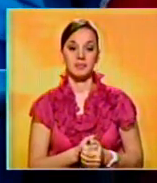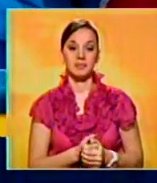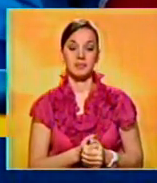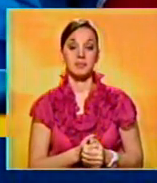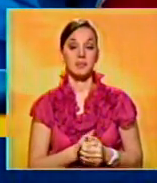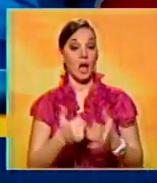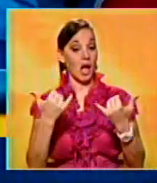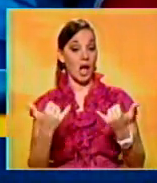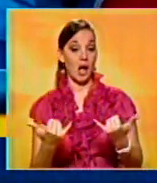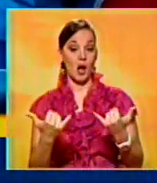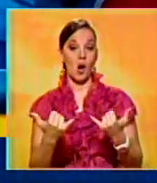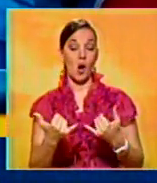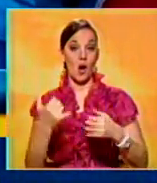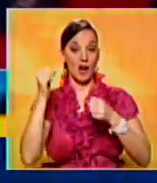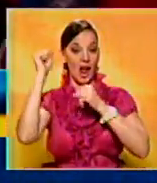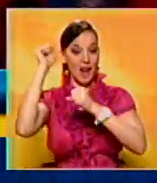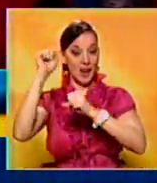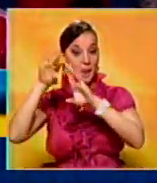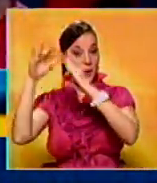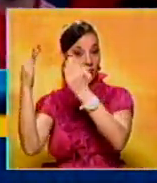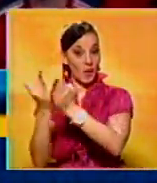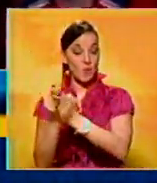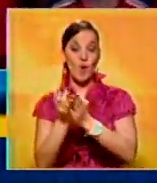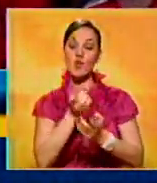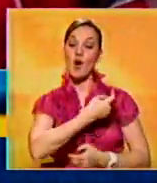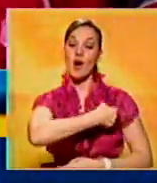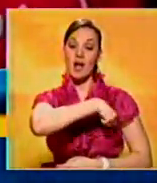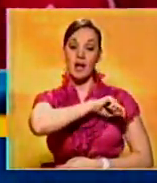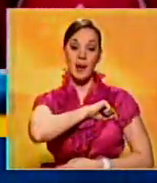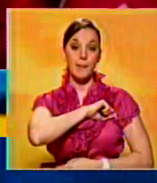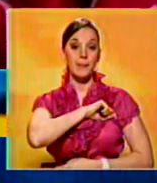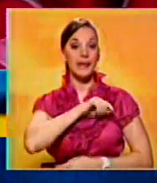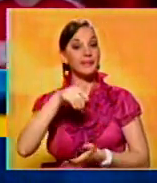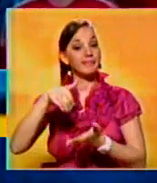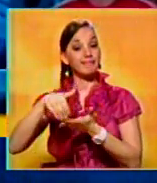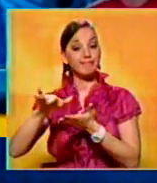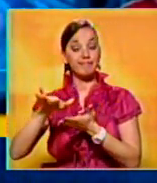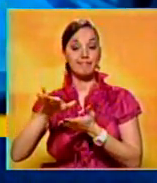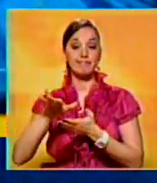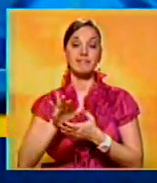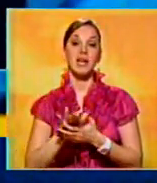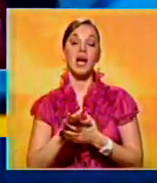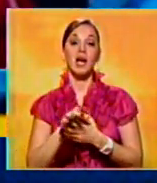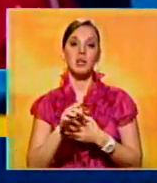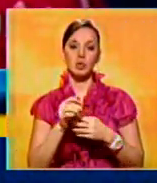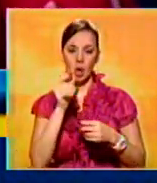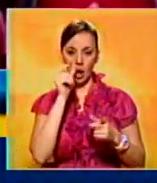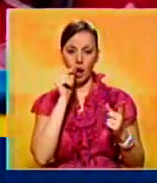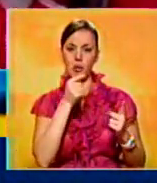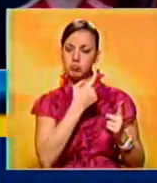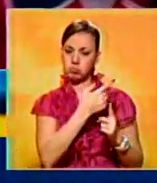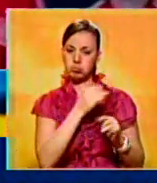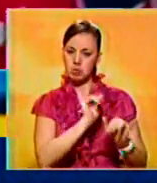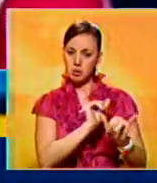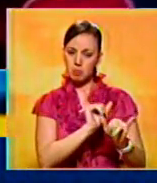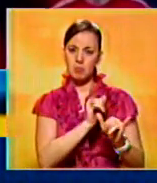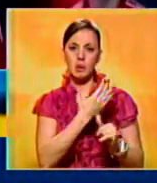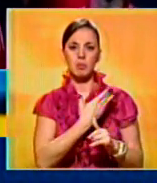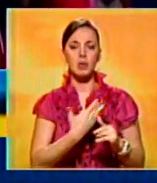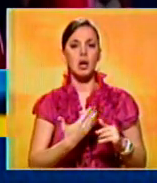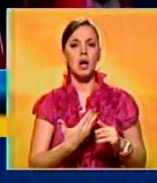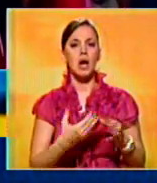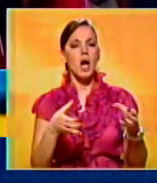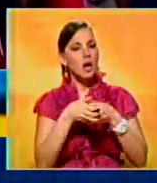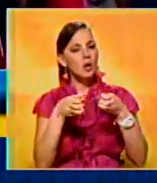En tanto, el actual campeón del mundo, el combinado de España, fue despedido por el primer mandatario hoy en la ciudad de fútbol